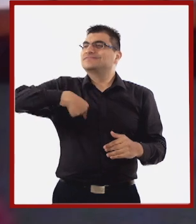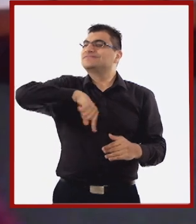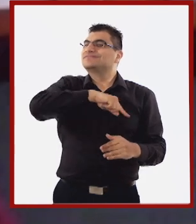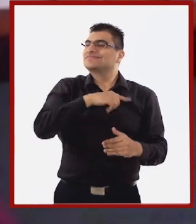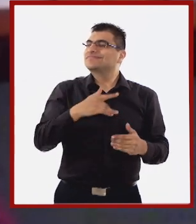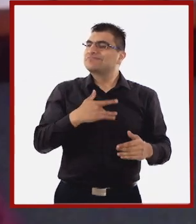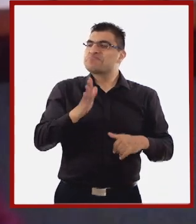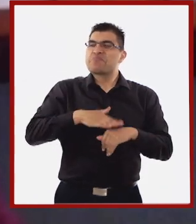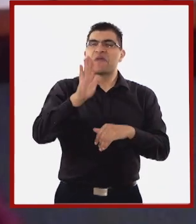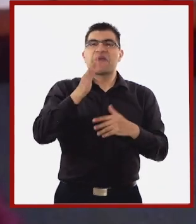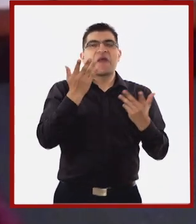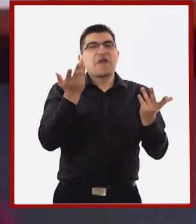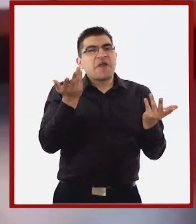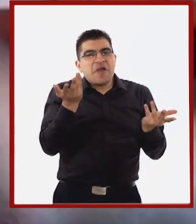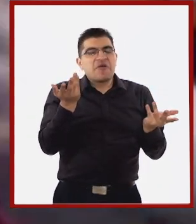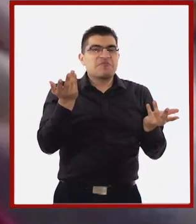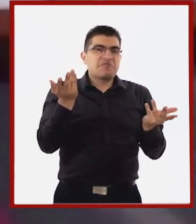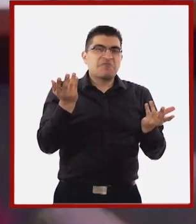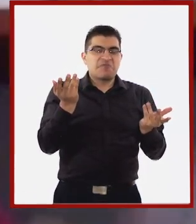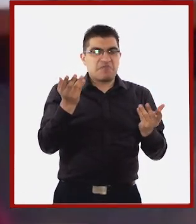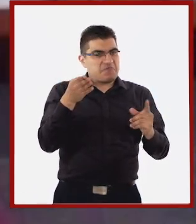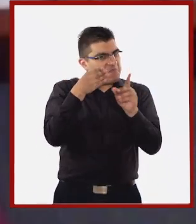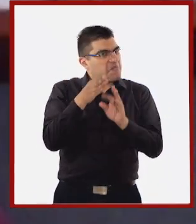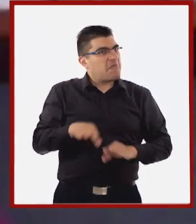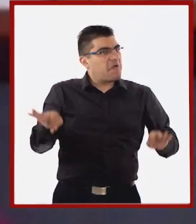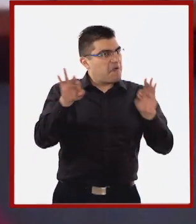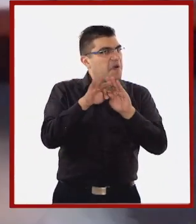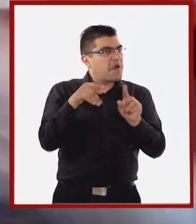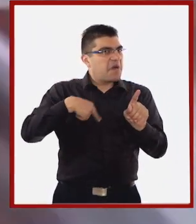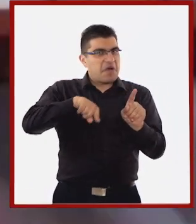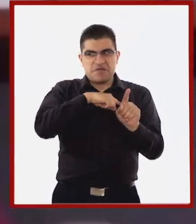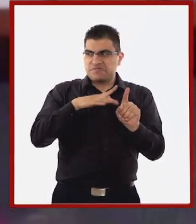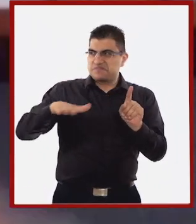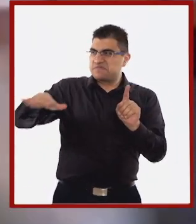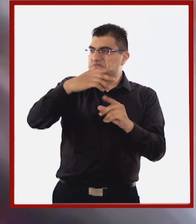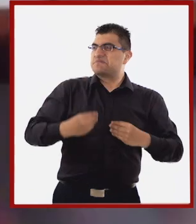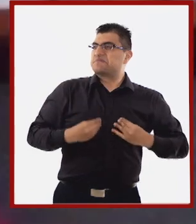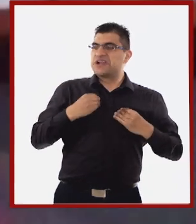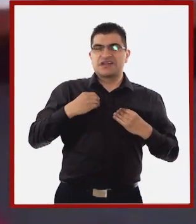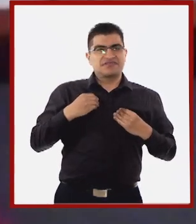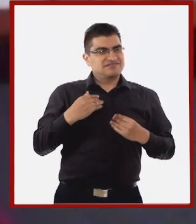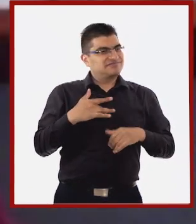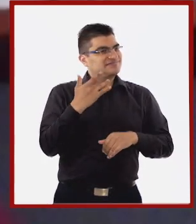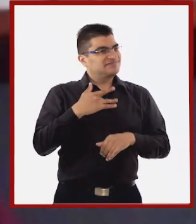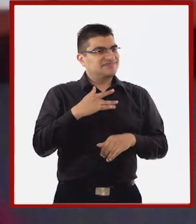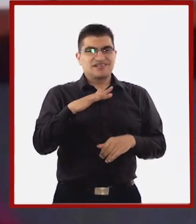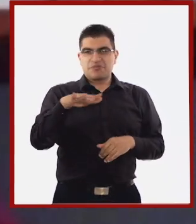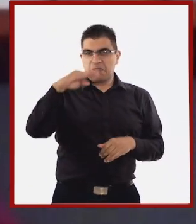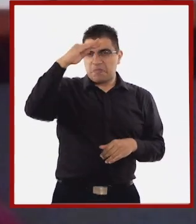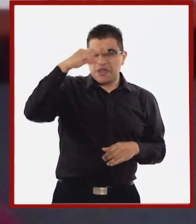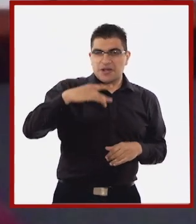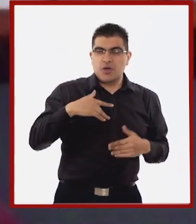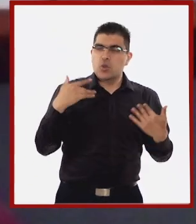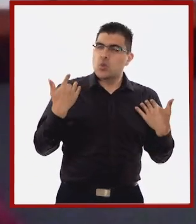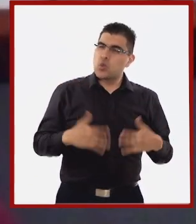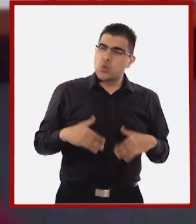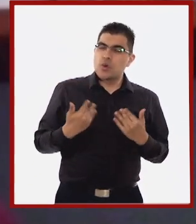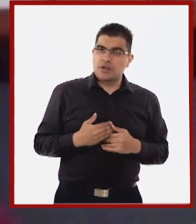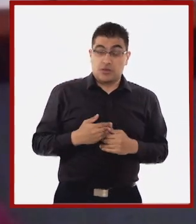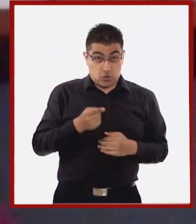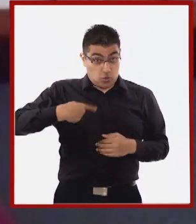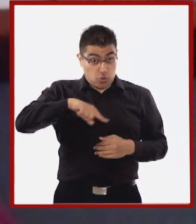lo más preponderante de nuestra existencia, de nuestro ser, de nuestro pensamiento. Y cuanto